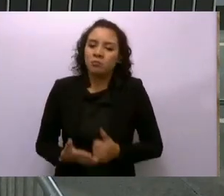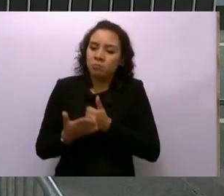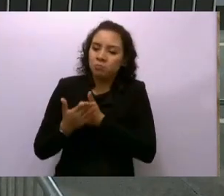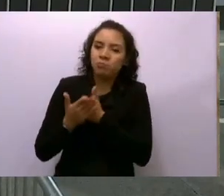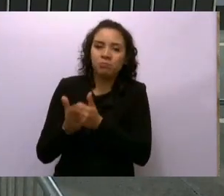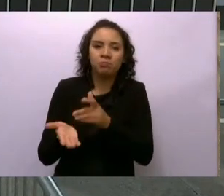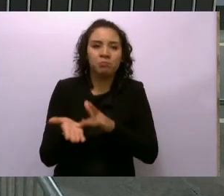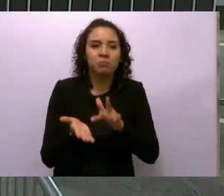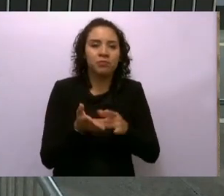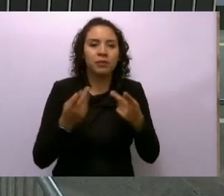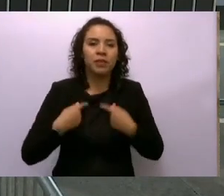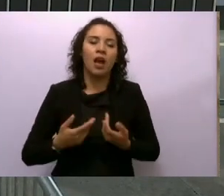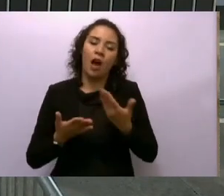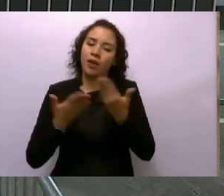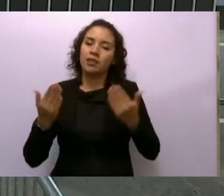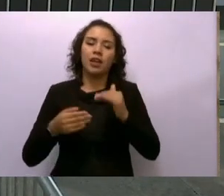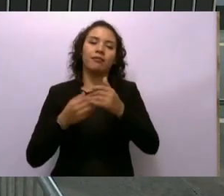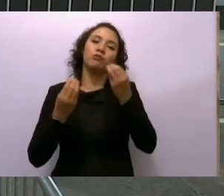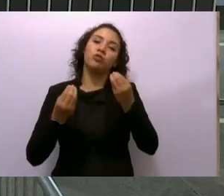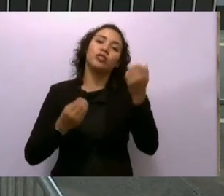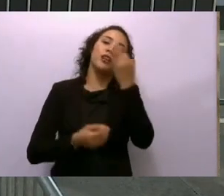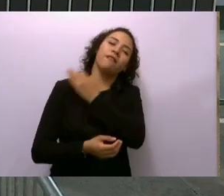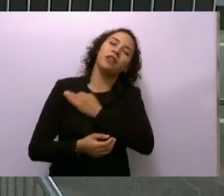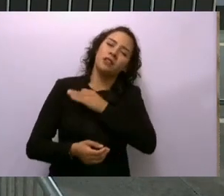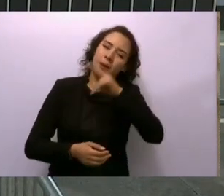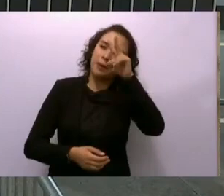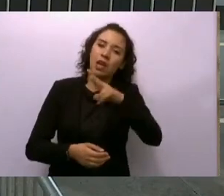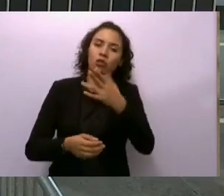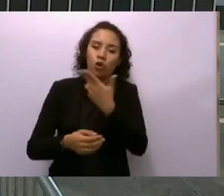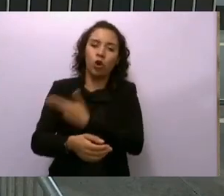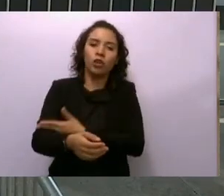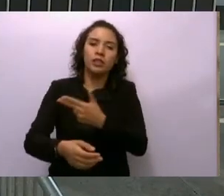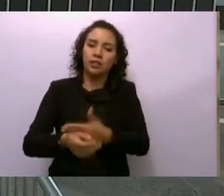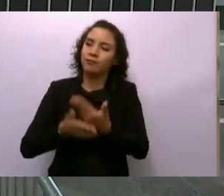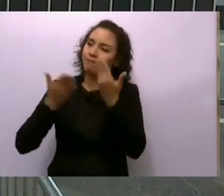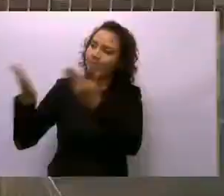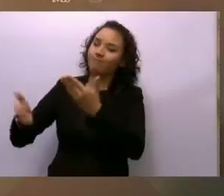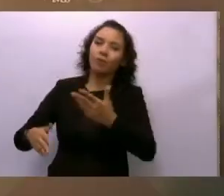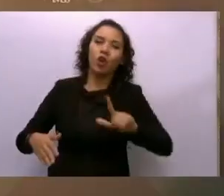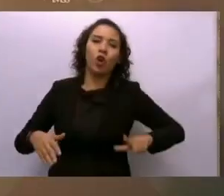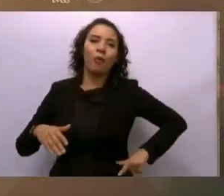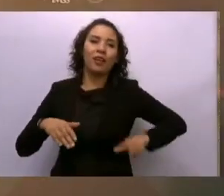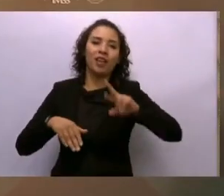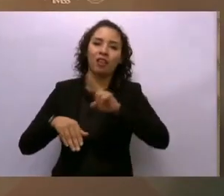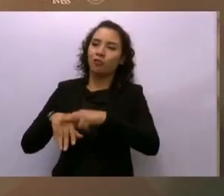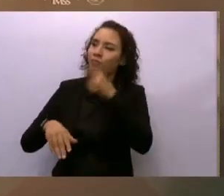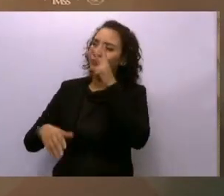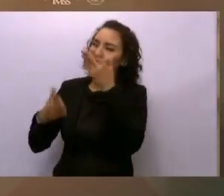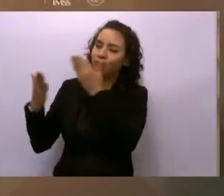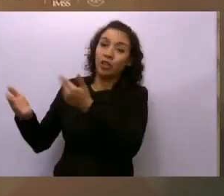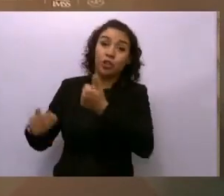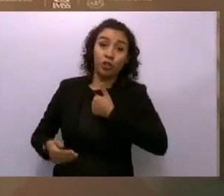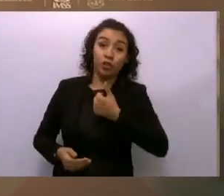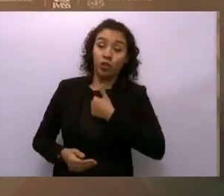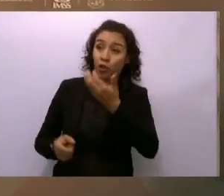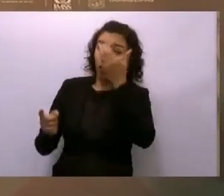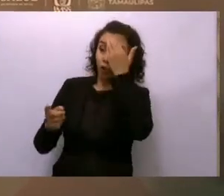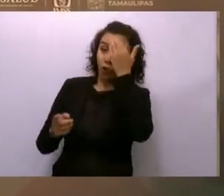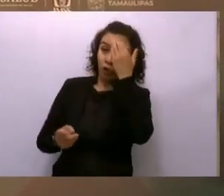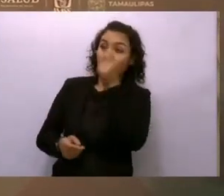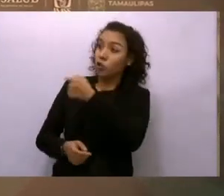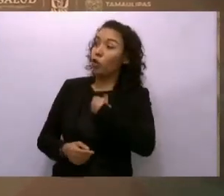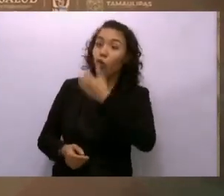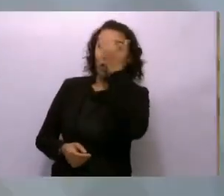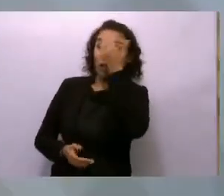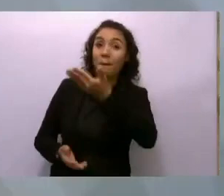Y termino así felicitándoles de veras por el gobernador que tienen. Conocí a